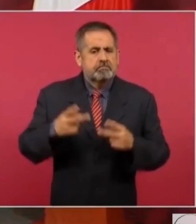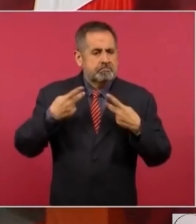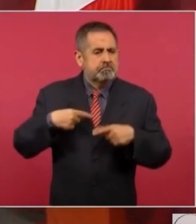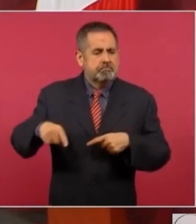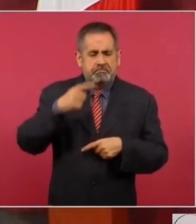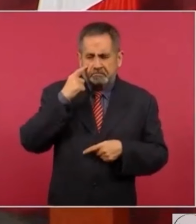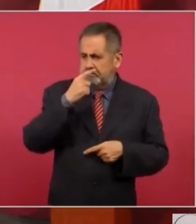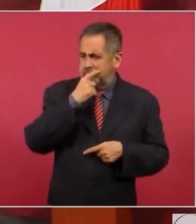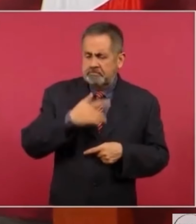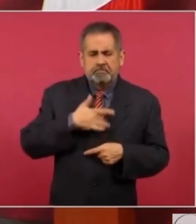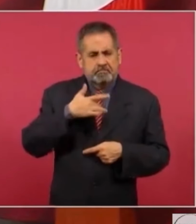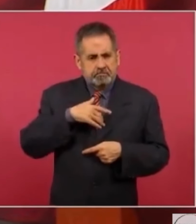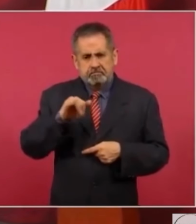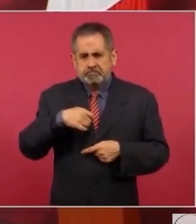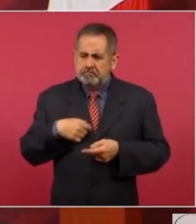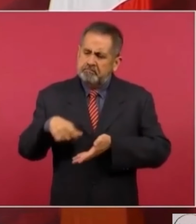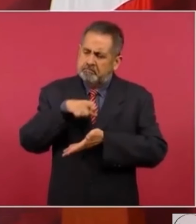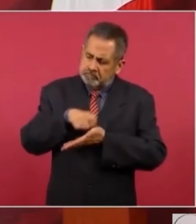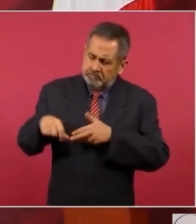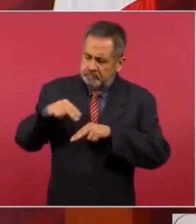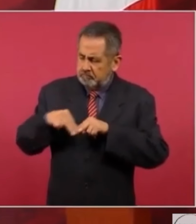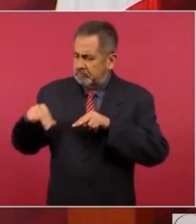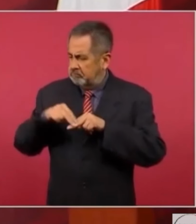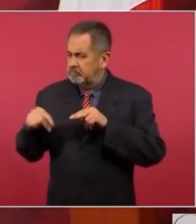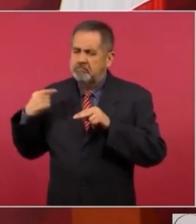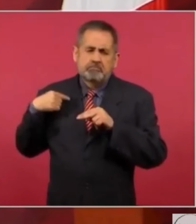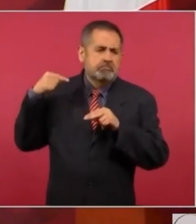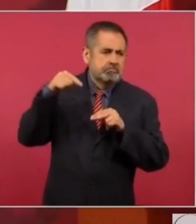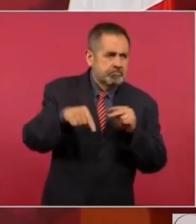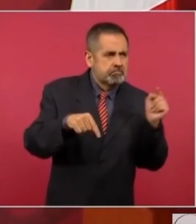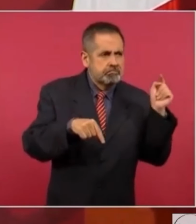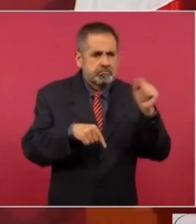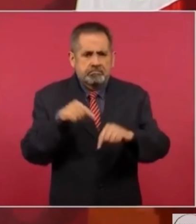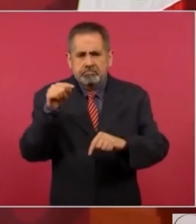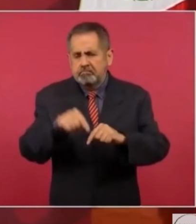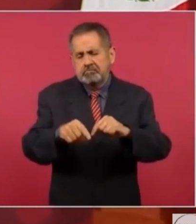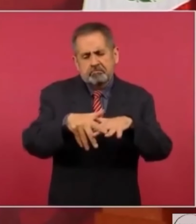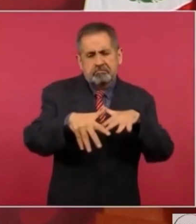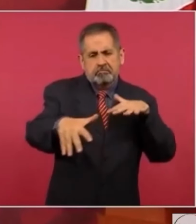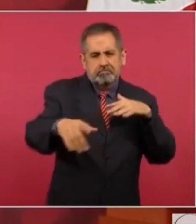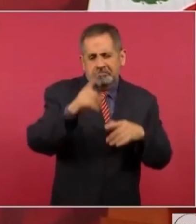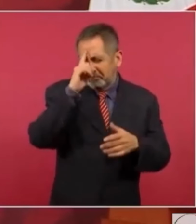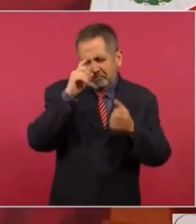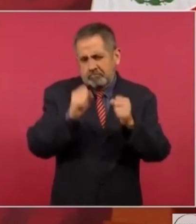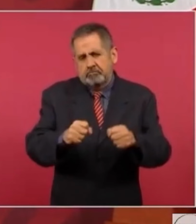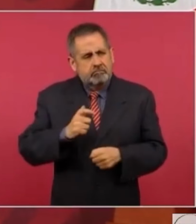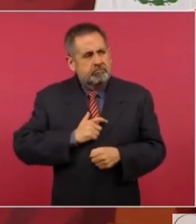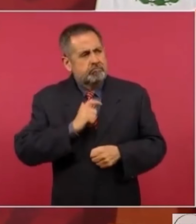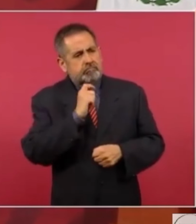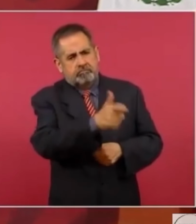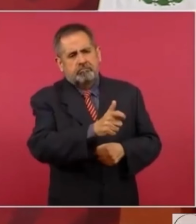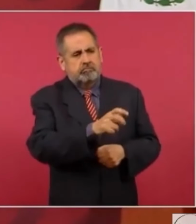coopera y compran sus boletos y seguramente van a rentar